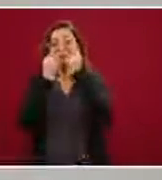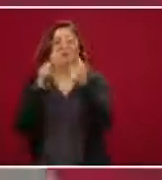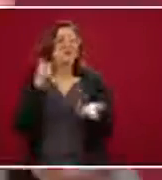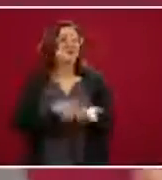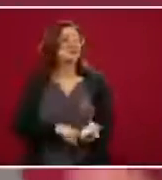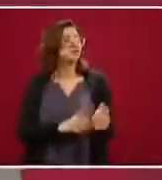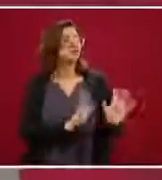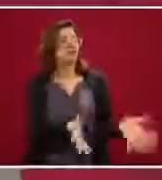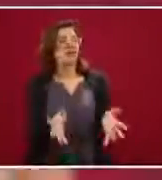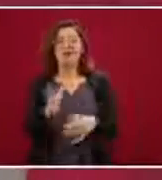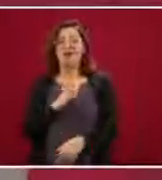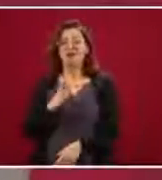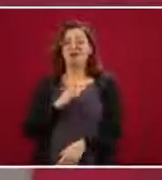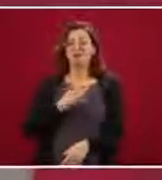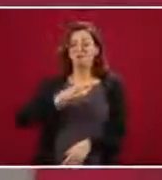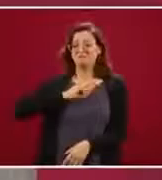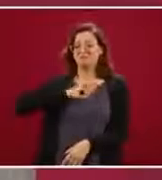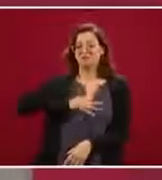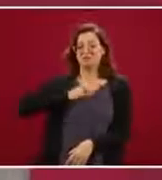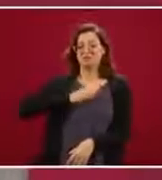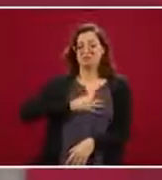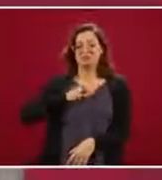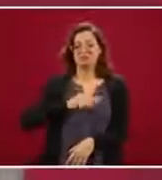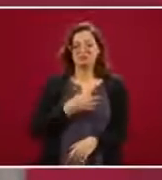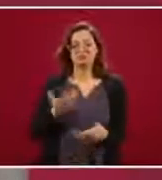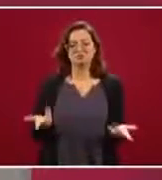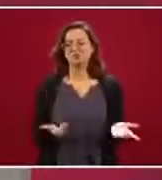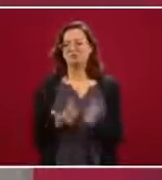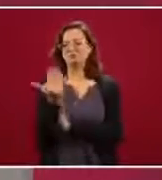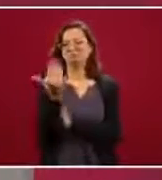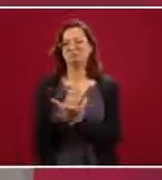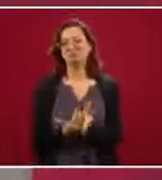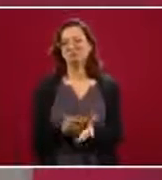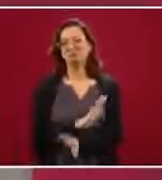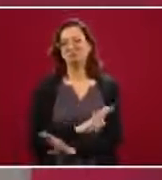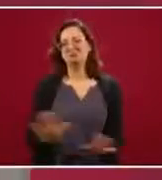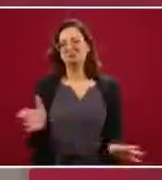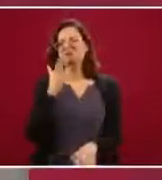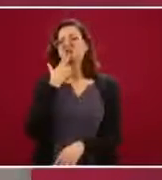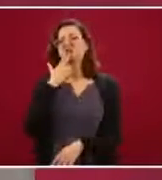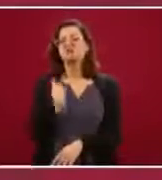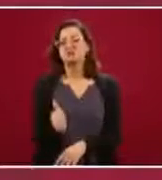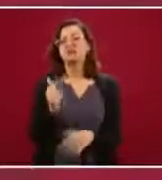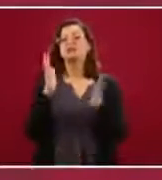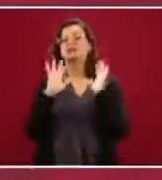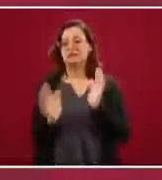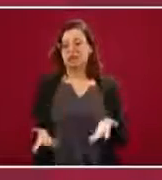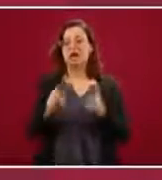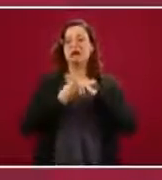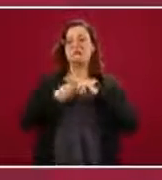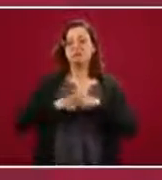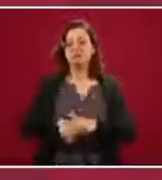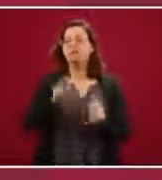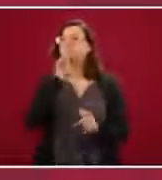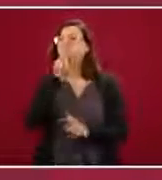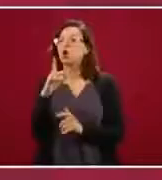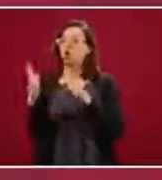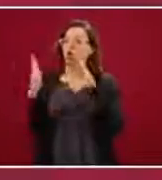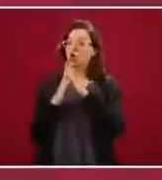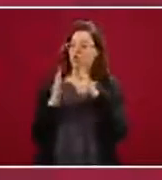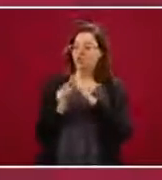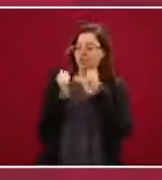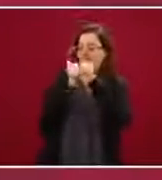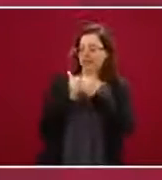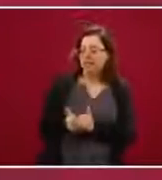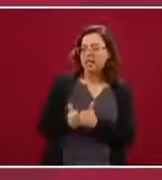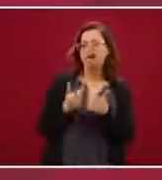mecanismos colectivos poblacionales de mitigación que ya empezamos a poner en práctica en interfaz, es